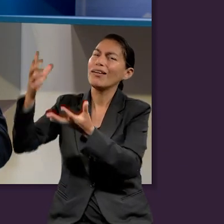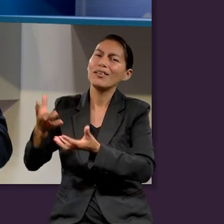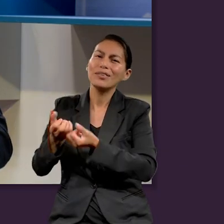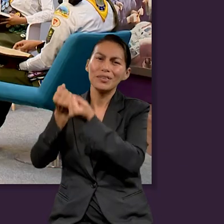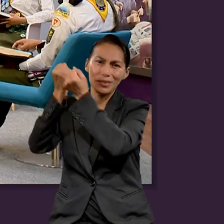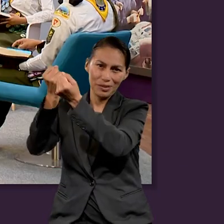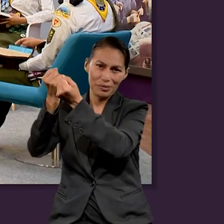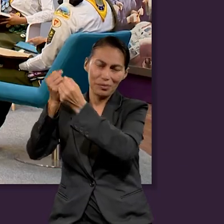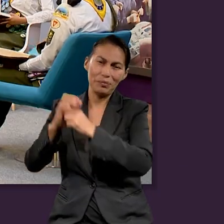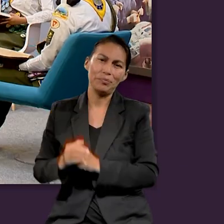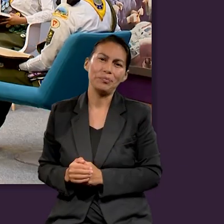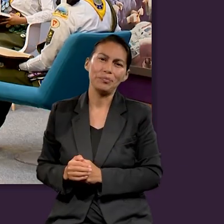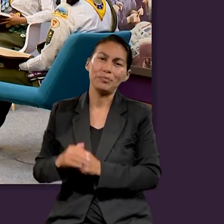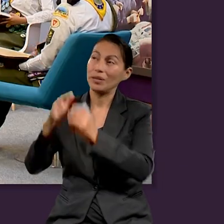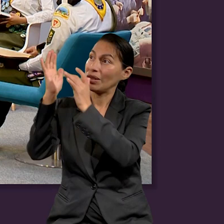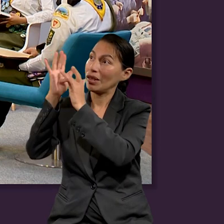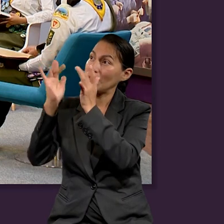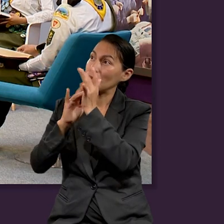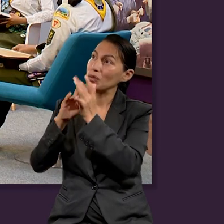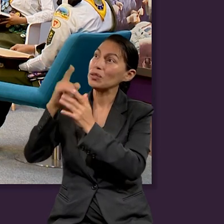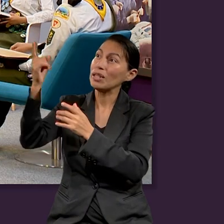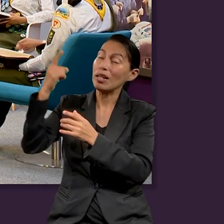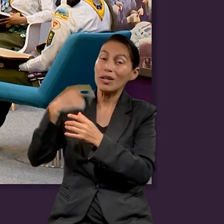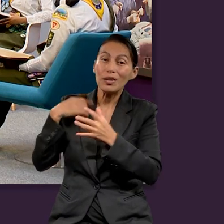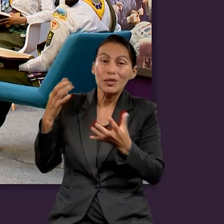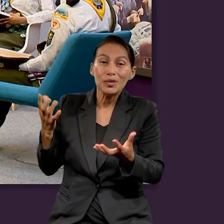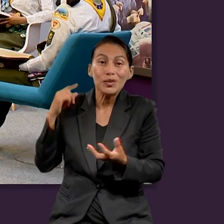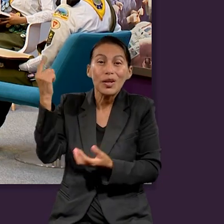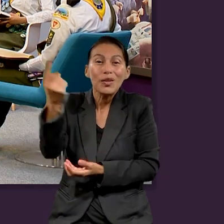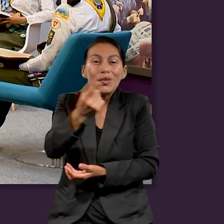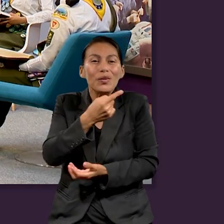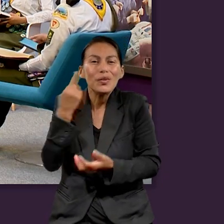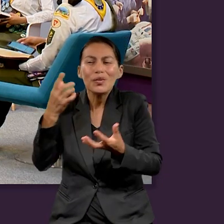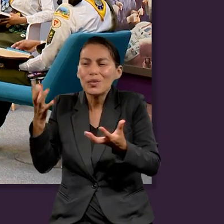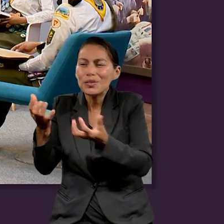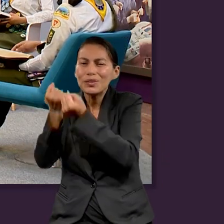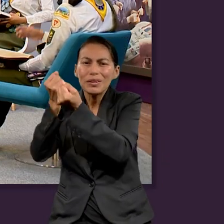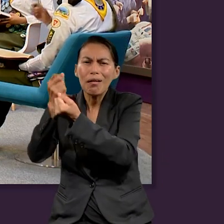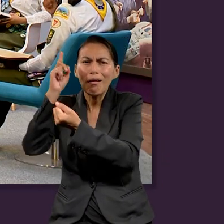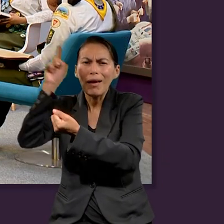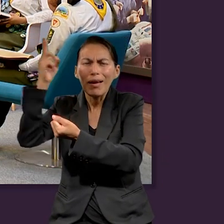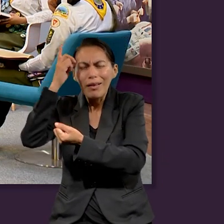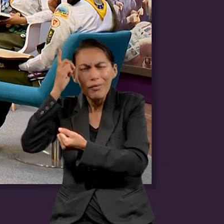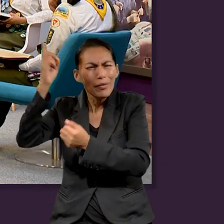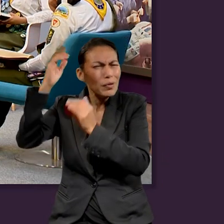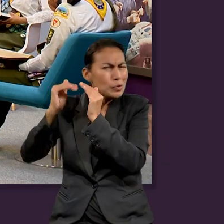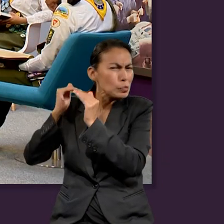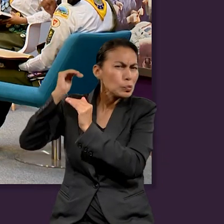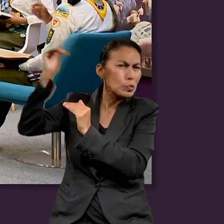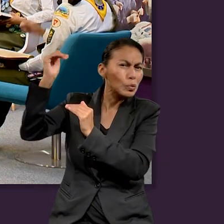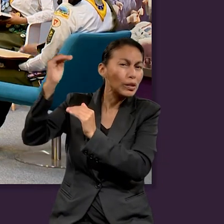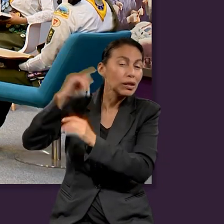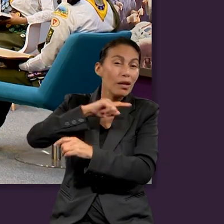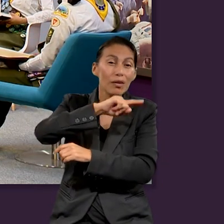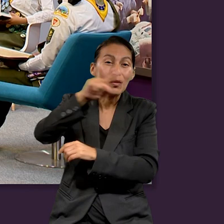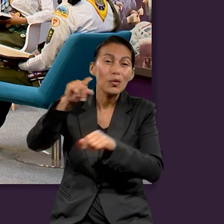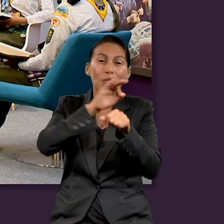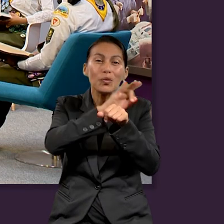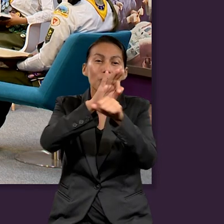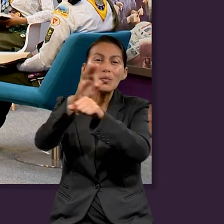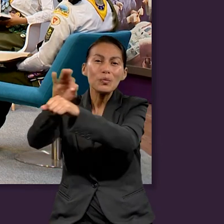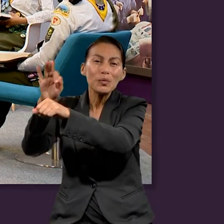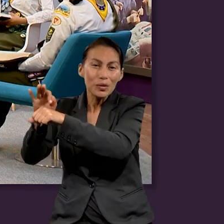nuestro mediador y Jesús como nuestro mediador Jesús como nuestro Dios él él